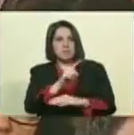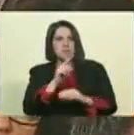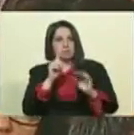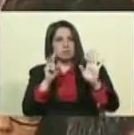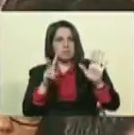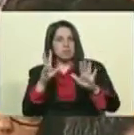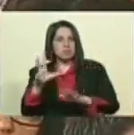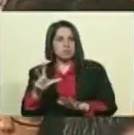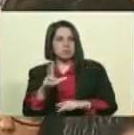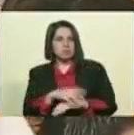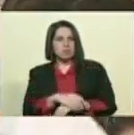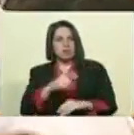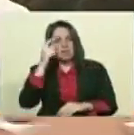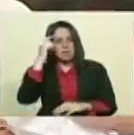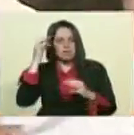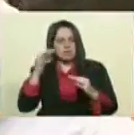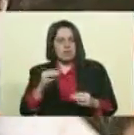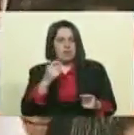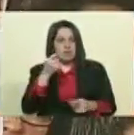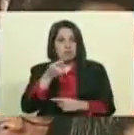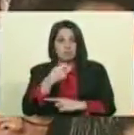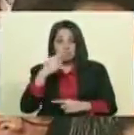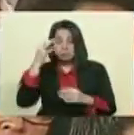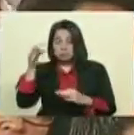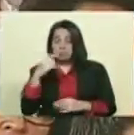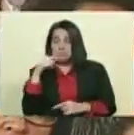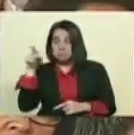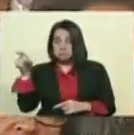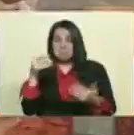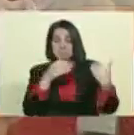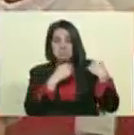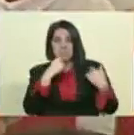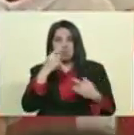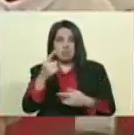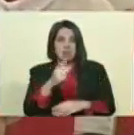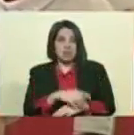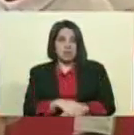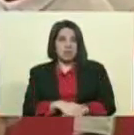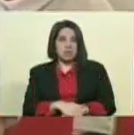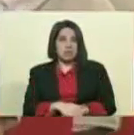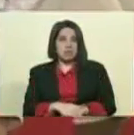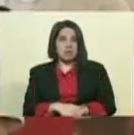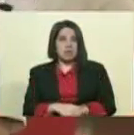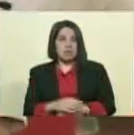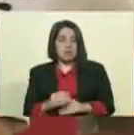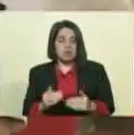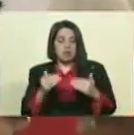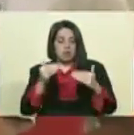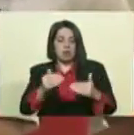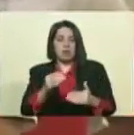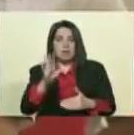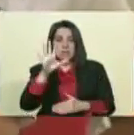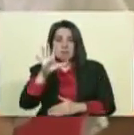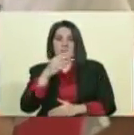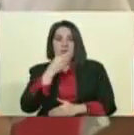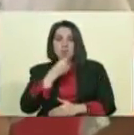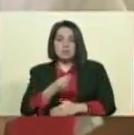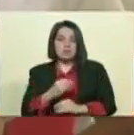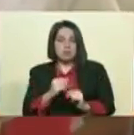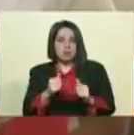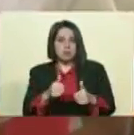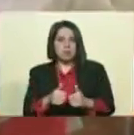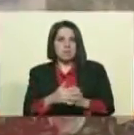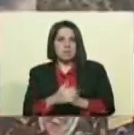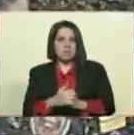protección civil. ¿Qué día los vamos a graduar? El día que usted indique. Pero dime un día tú para ver. Bueno, están disponibles a partir del 5 de diciembre la graduación, en